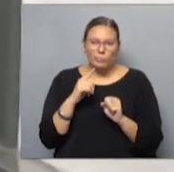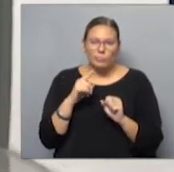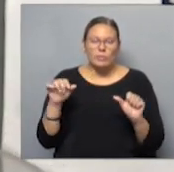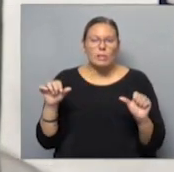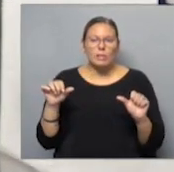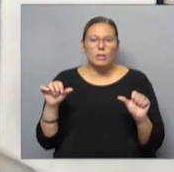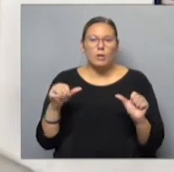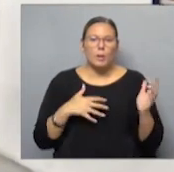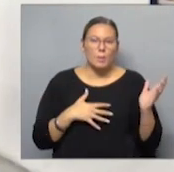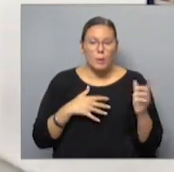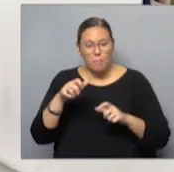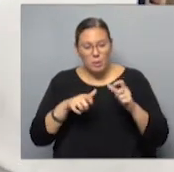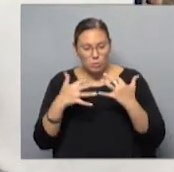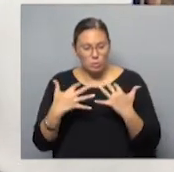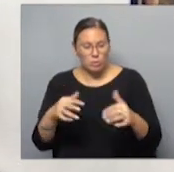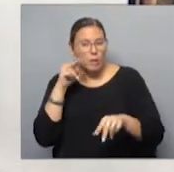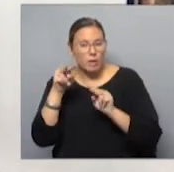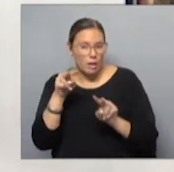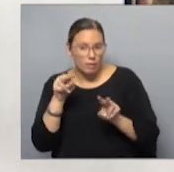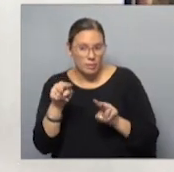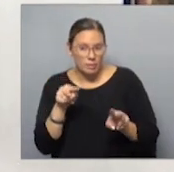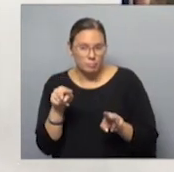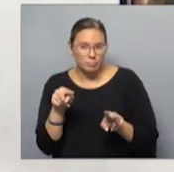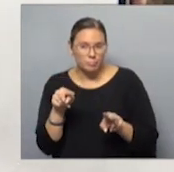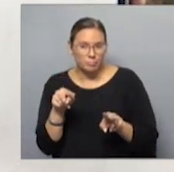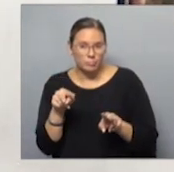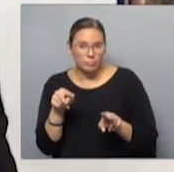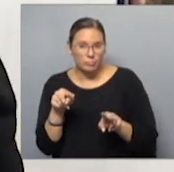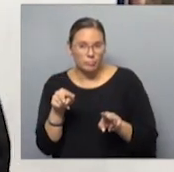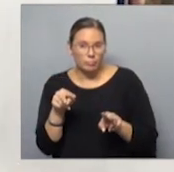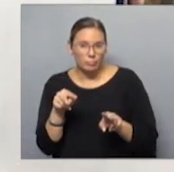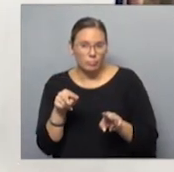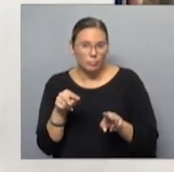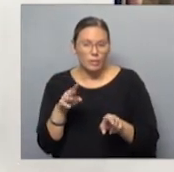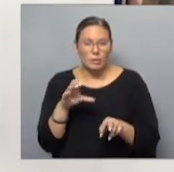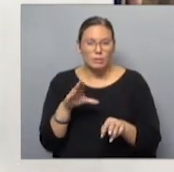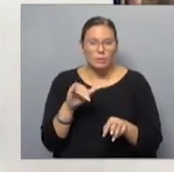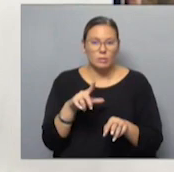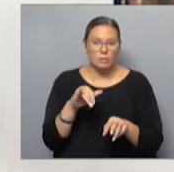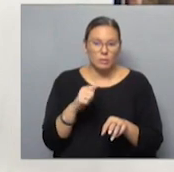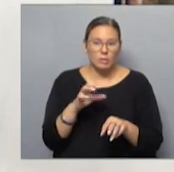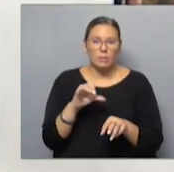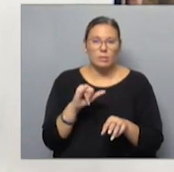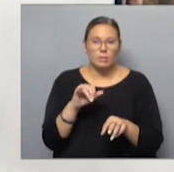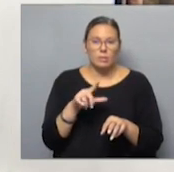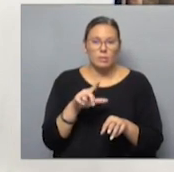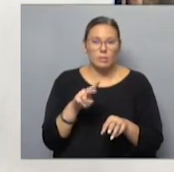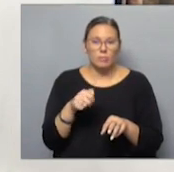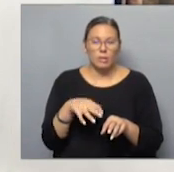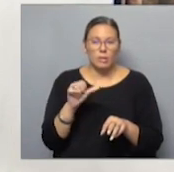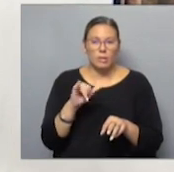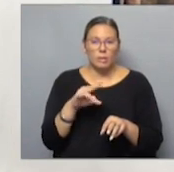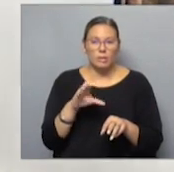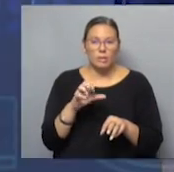va a ser, lo que el público va a ver a Cecilia, a Silvana, a Ícaro